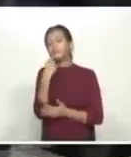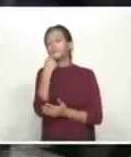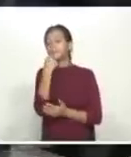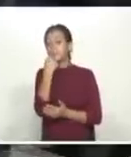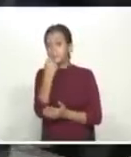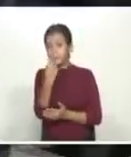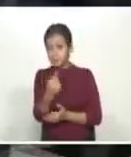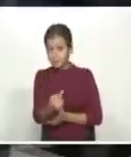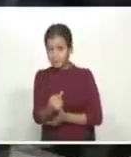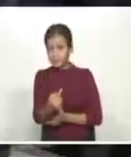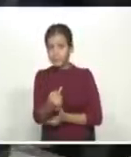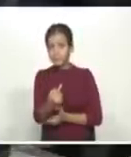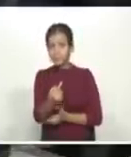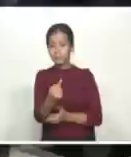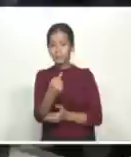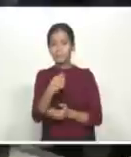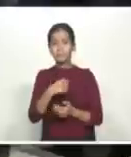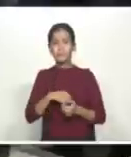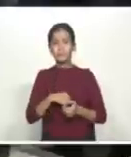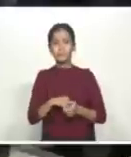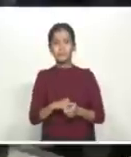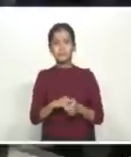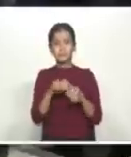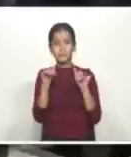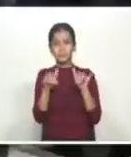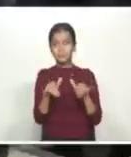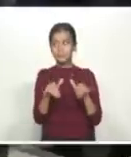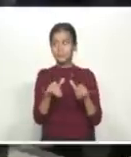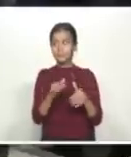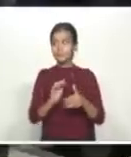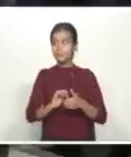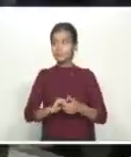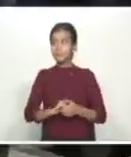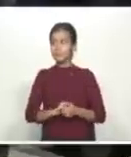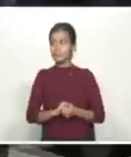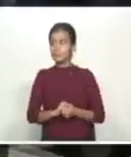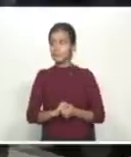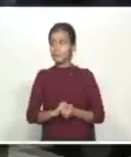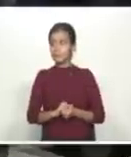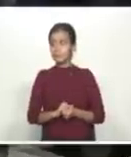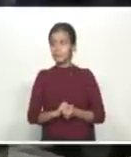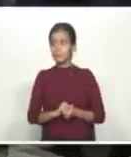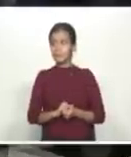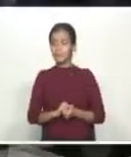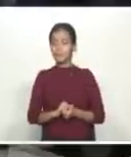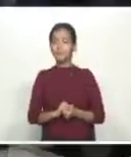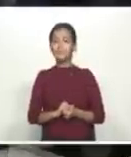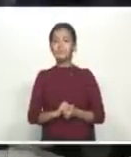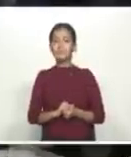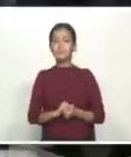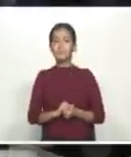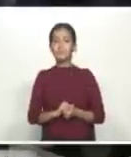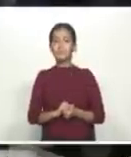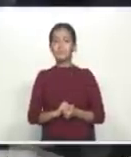que decía el presidente Zelaya, que tiene que quedar claro. Y es que se persiguen